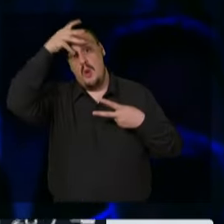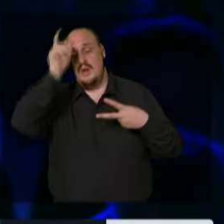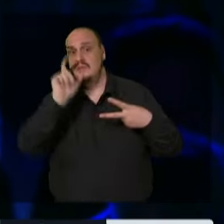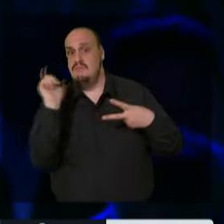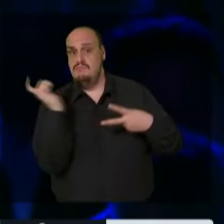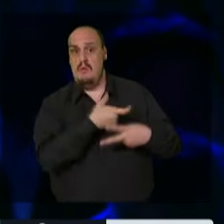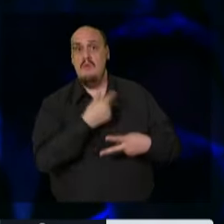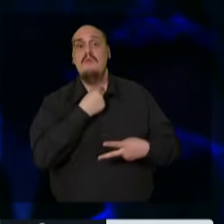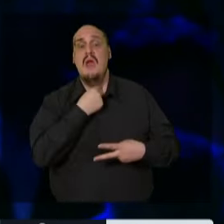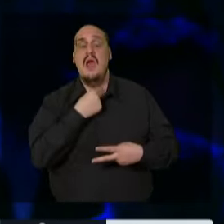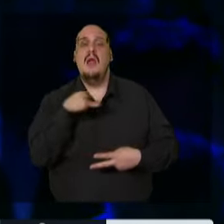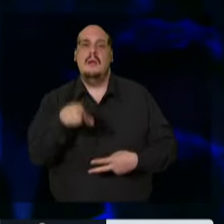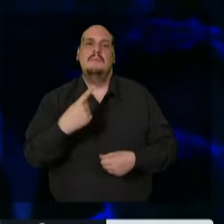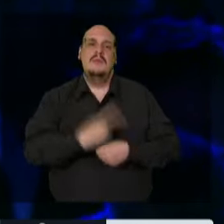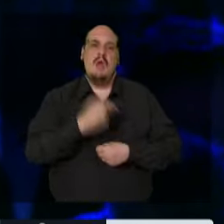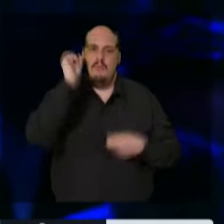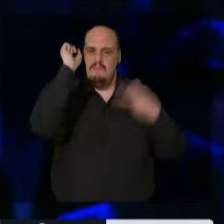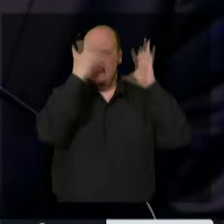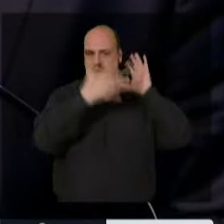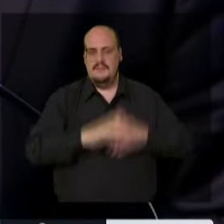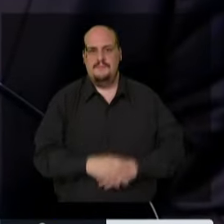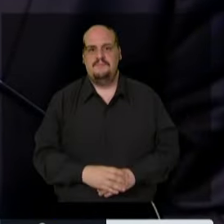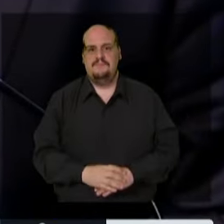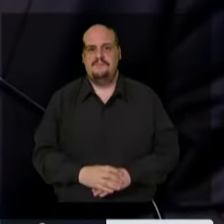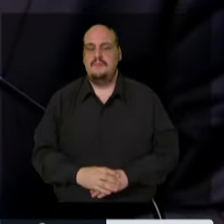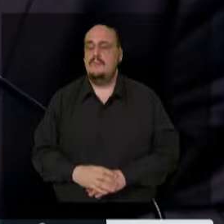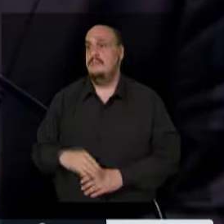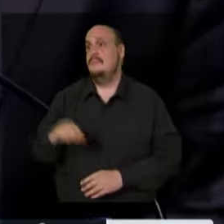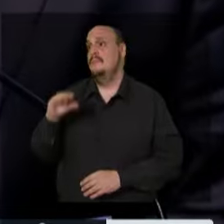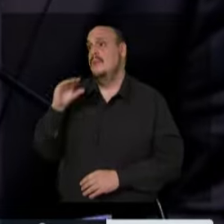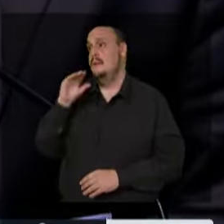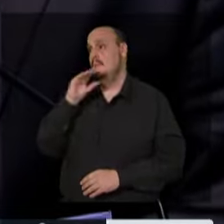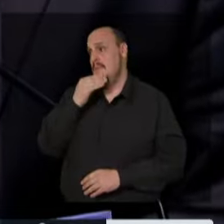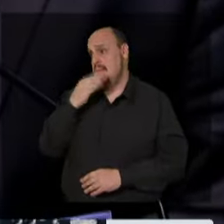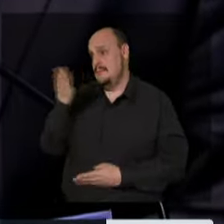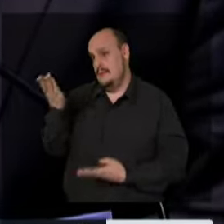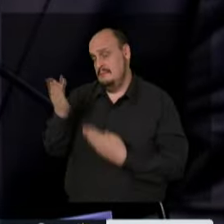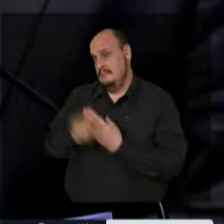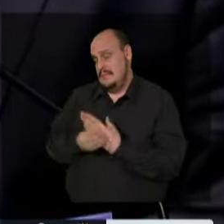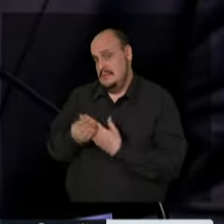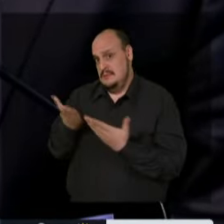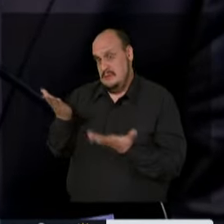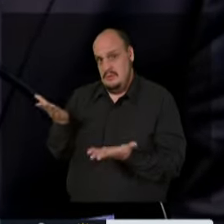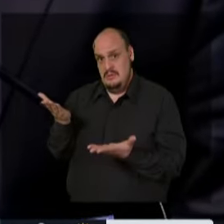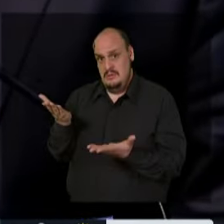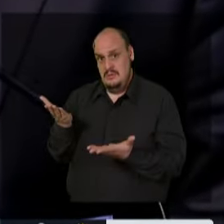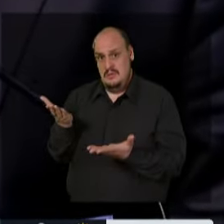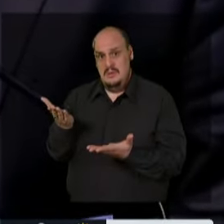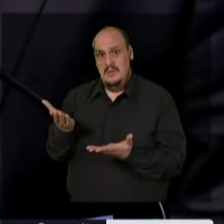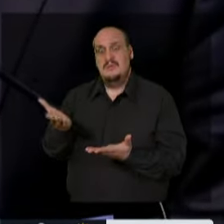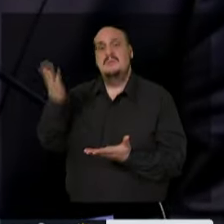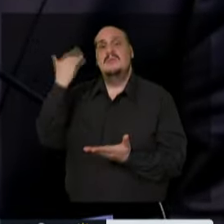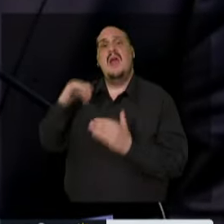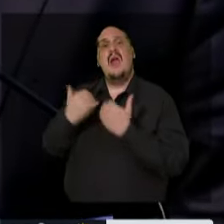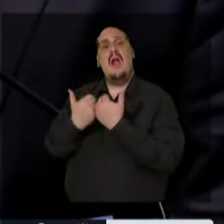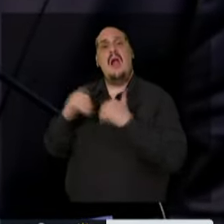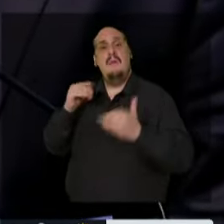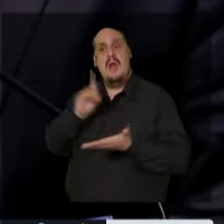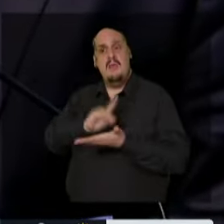Bullrich. Comenzamos por Javier Milei. Ministro Massa, mire, usted era presidente de la Cámara de